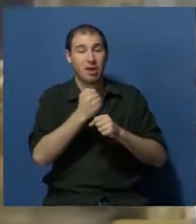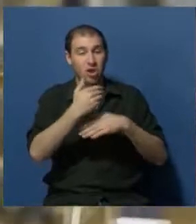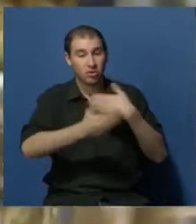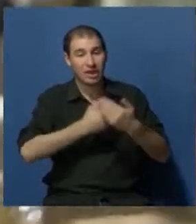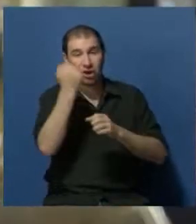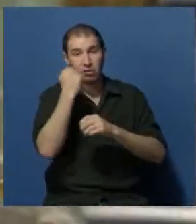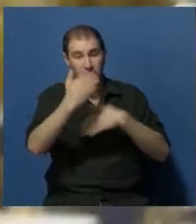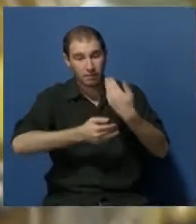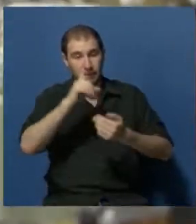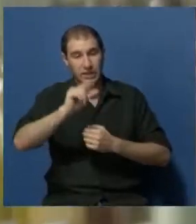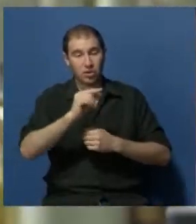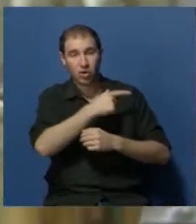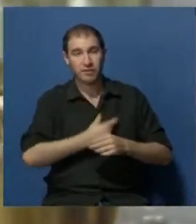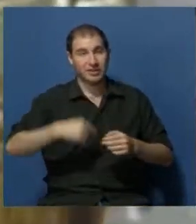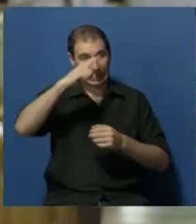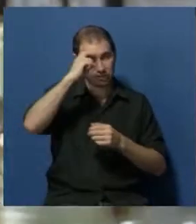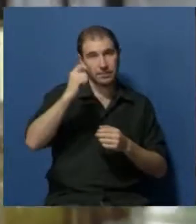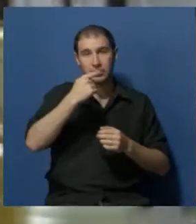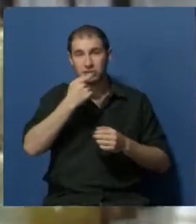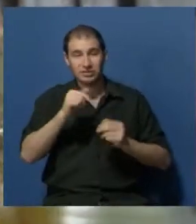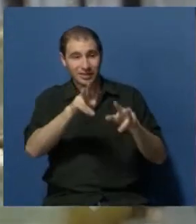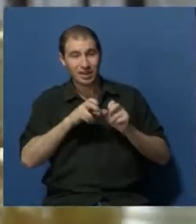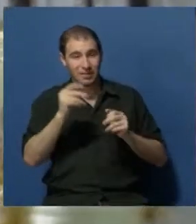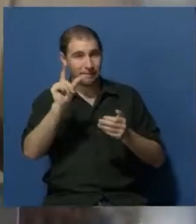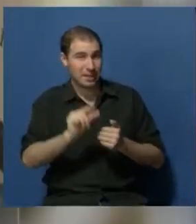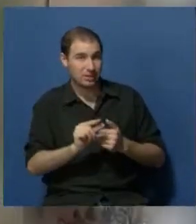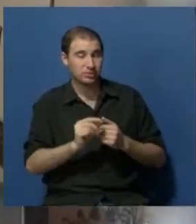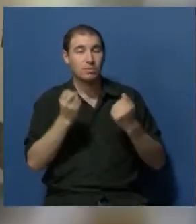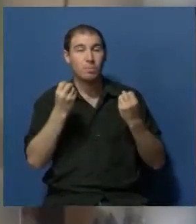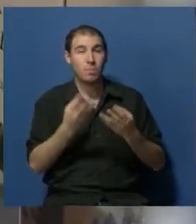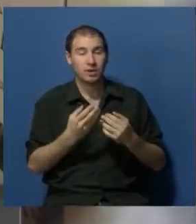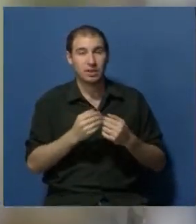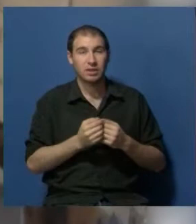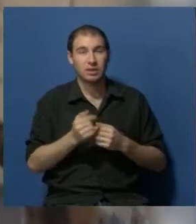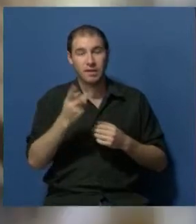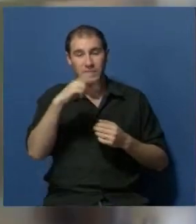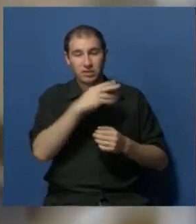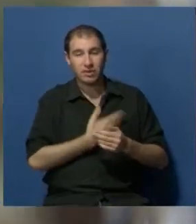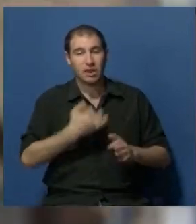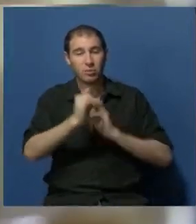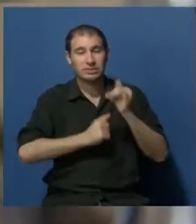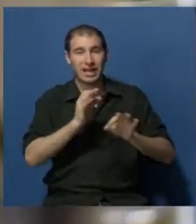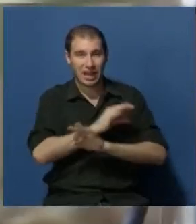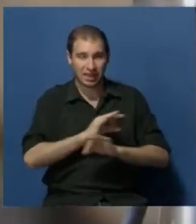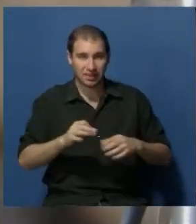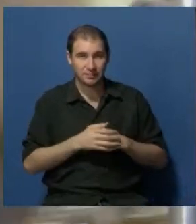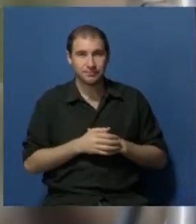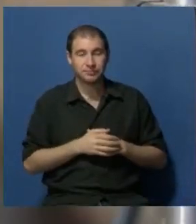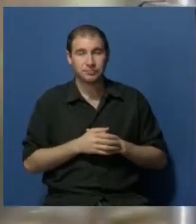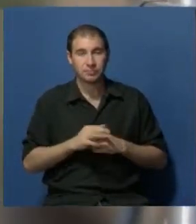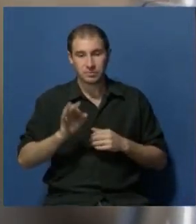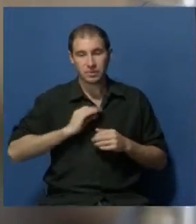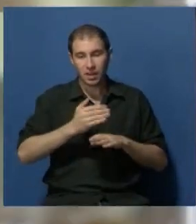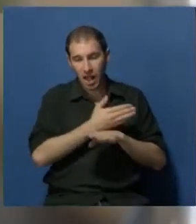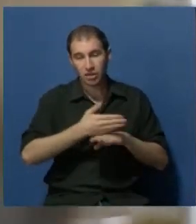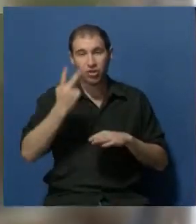económica, el Estado nacional y el Estado provincial recaudan menos. Porque hay una situación que no mencionó la vicegobernadora. Durante todo el